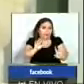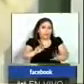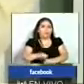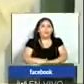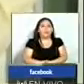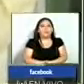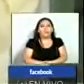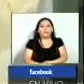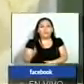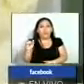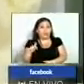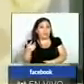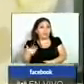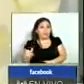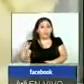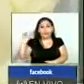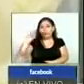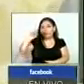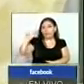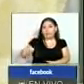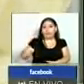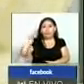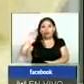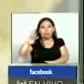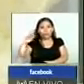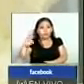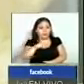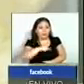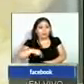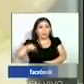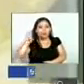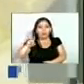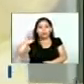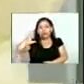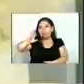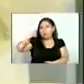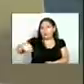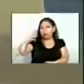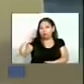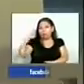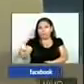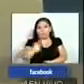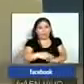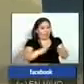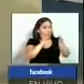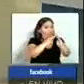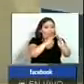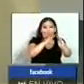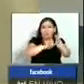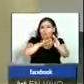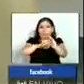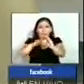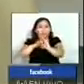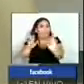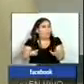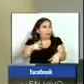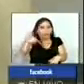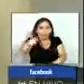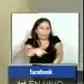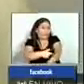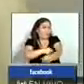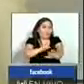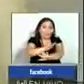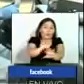De momento El 40% De los más de 13 mil Casos positivos Afrontan la enfermedad En casa Porque los hospitales Están abarrotados